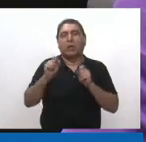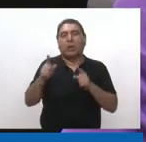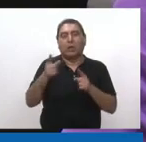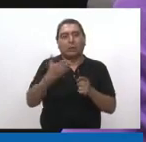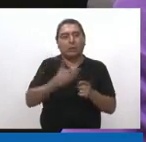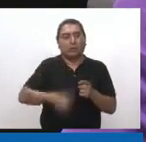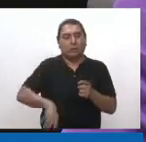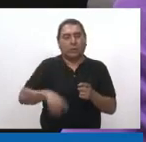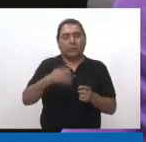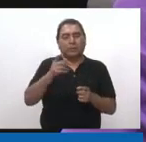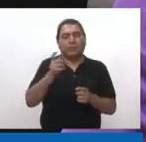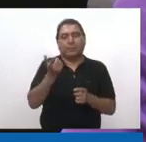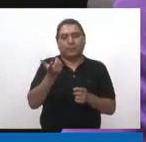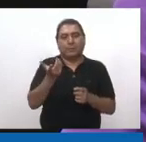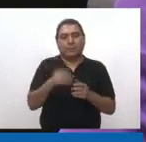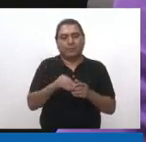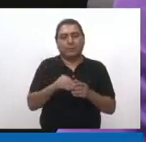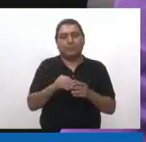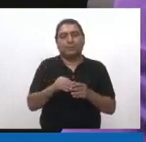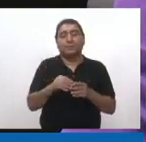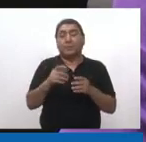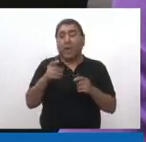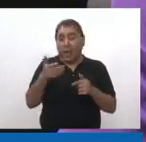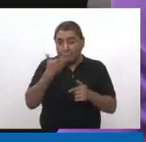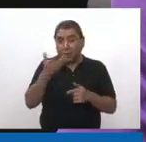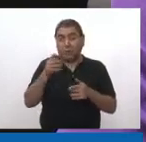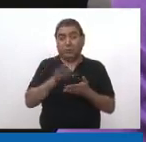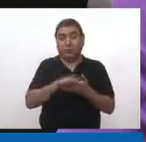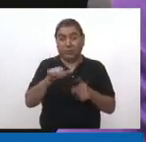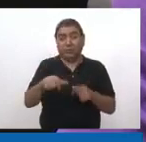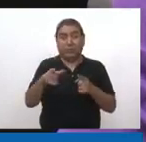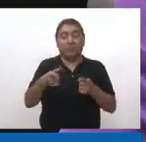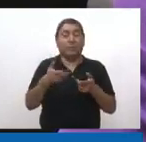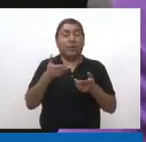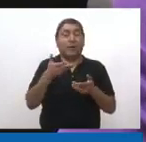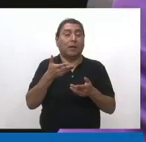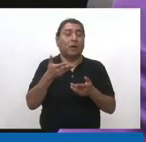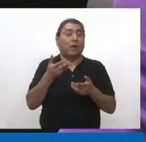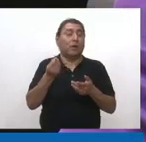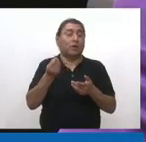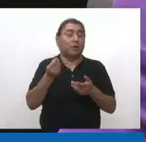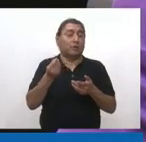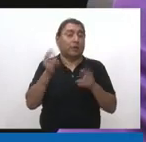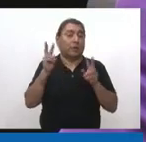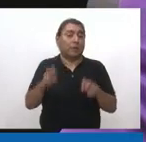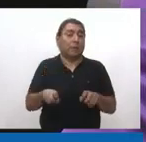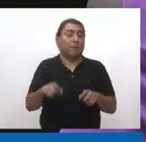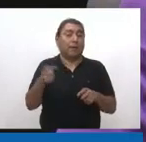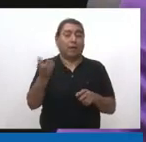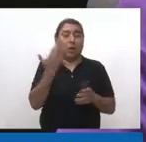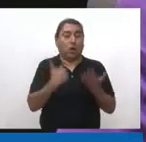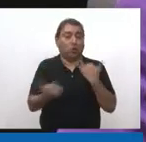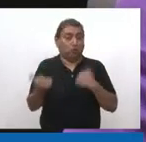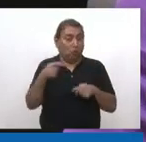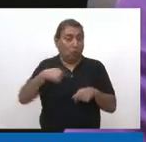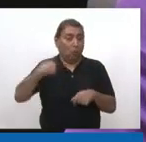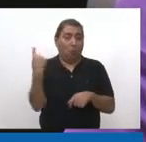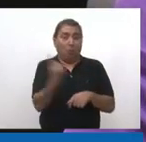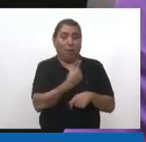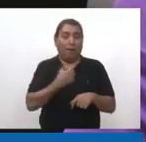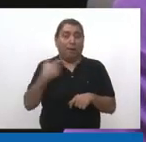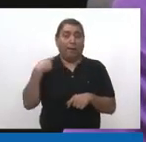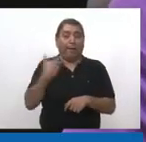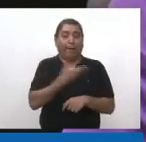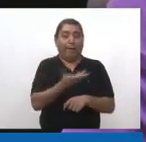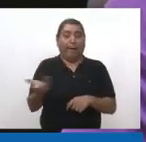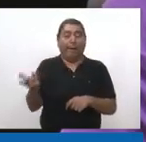presidente. Dicho esto, me voy a referir al tema que nos convoca, que es en general el tema de los